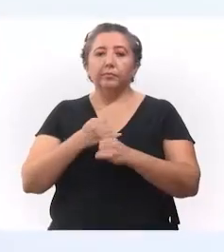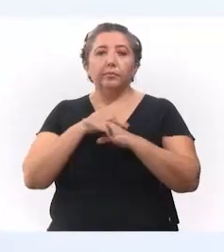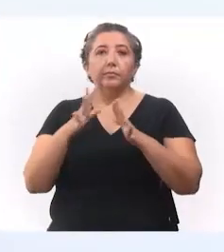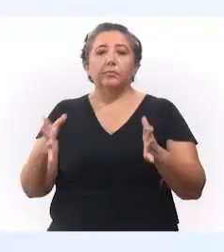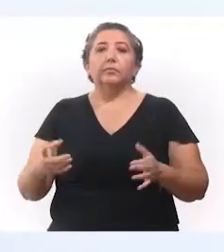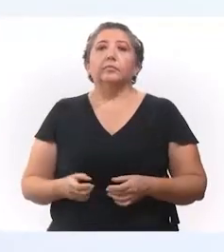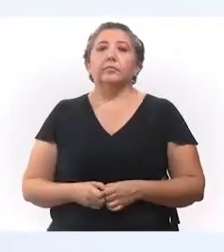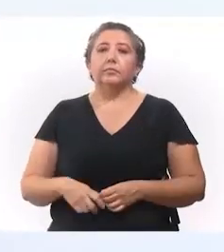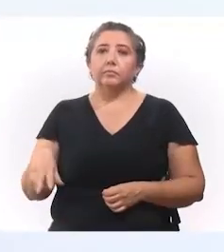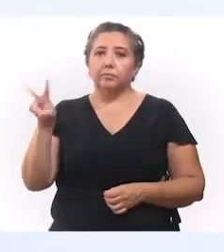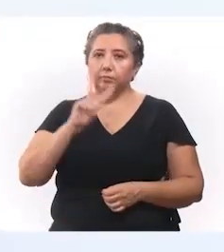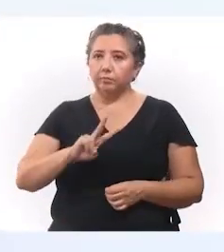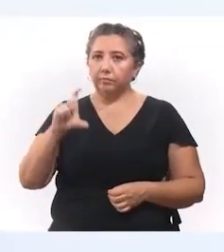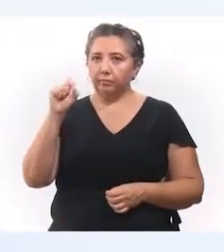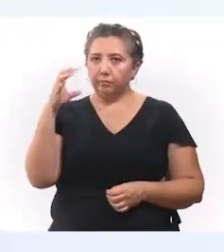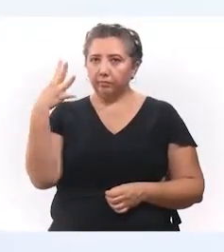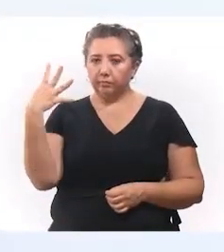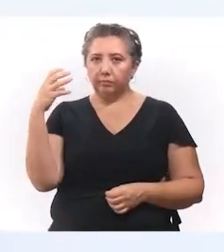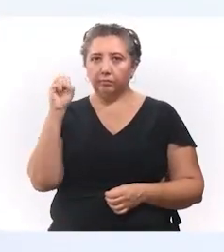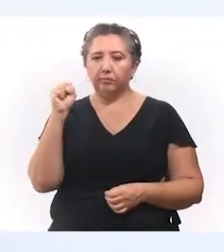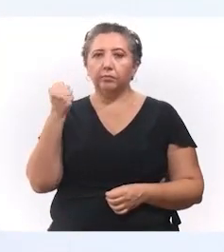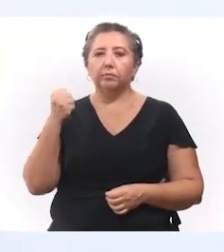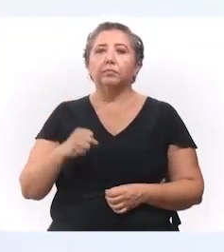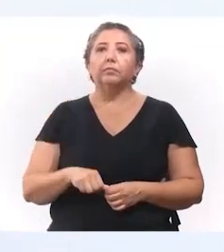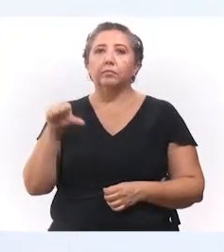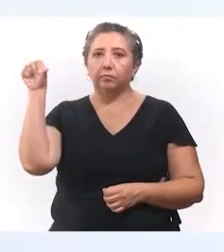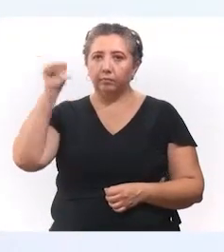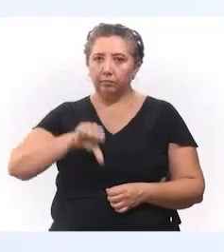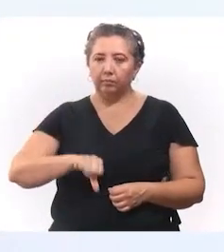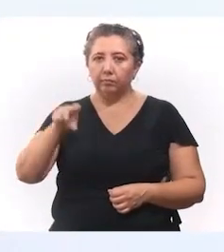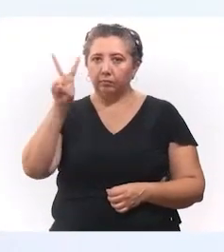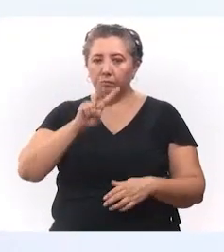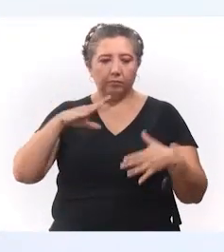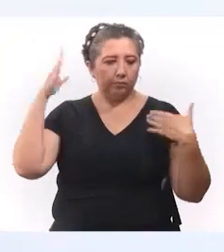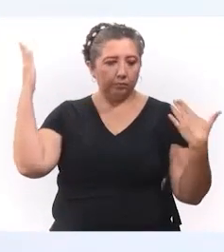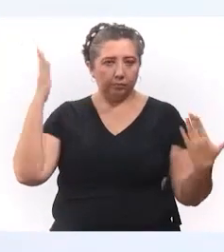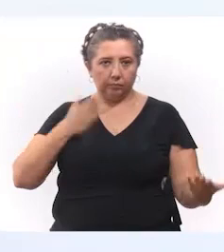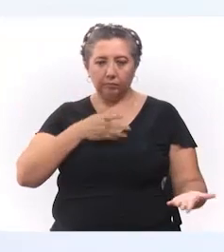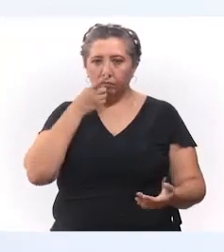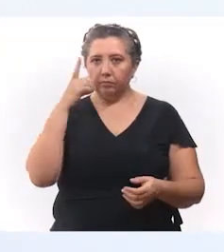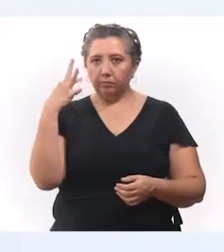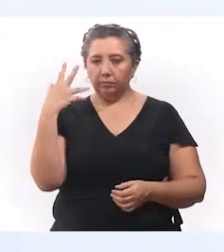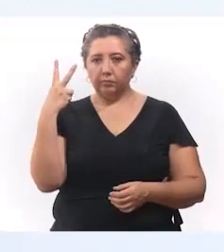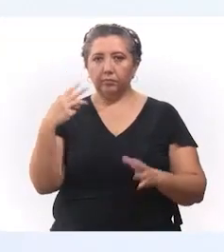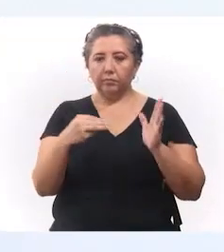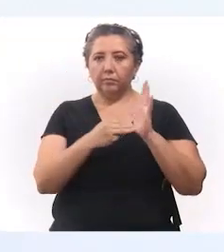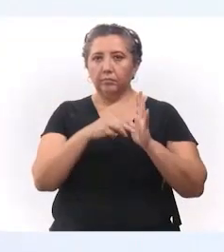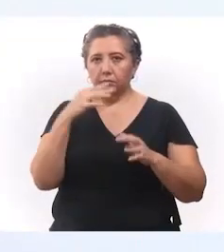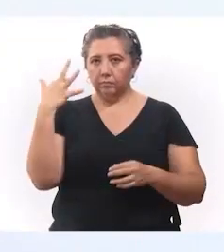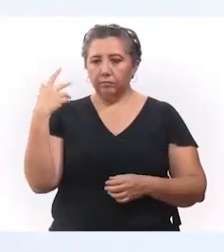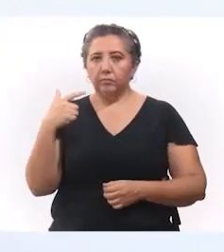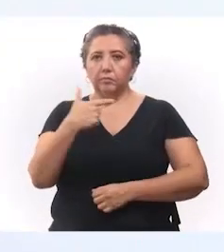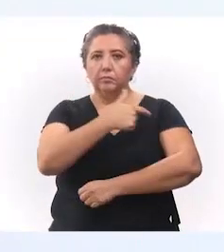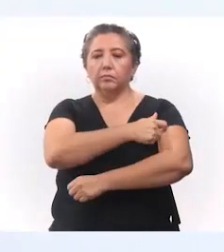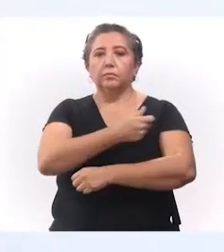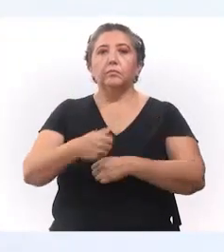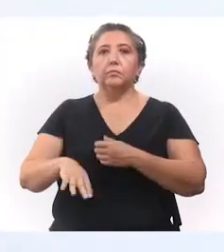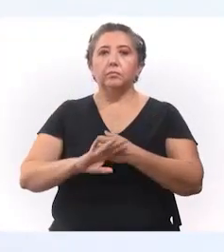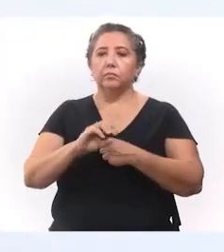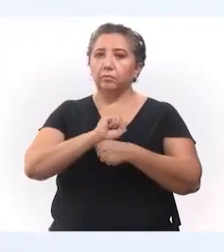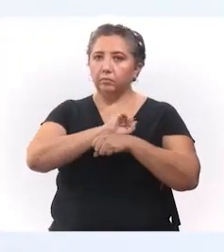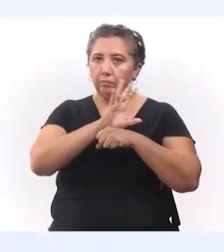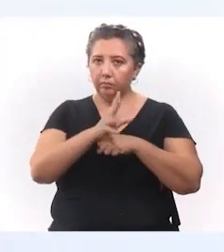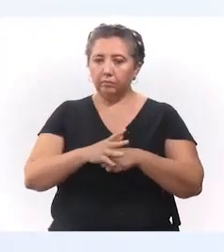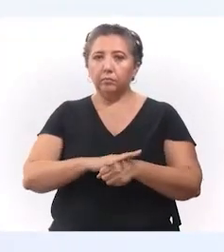es el parte médico de este viernes 24 de septiembre. Hoy, viernes, llegó un nuevo lote de 52.050 vacunas contra el